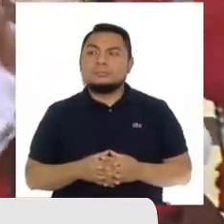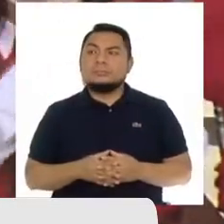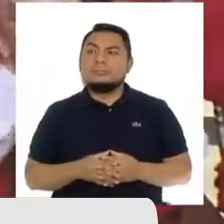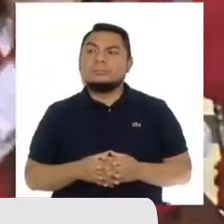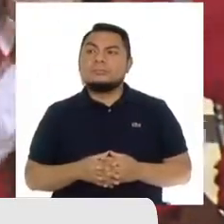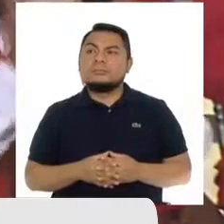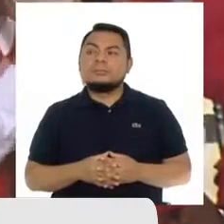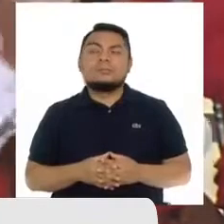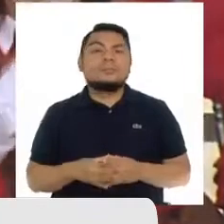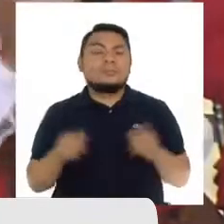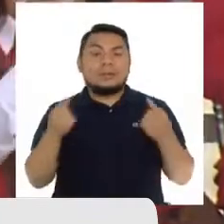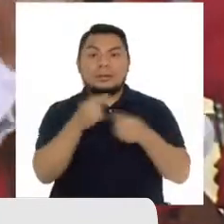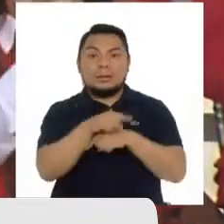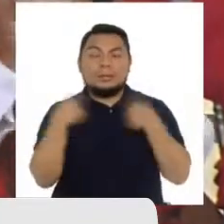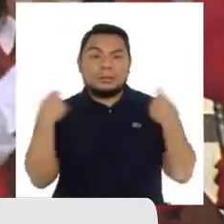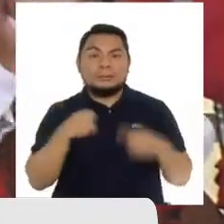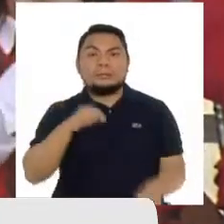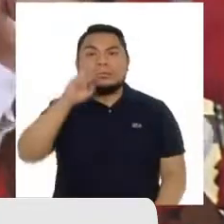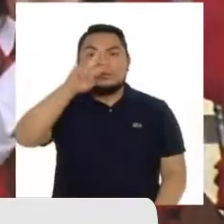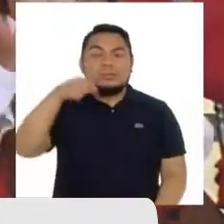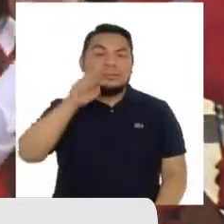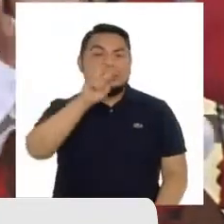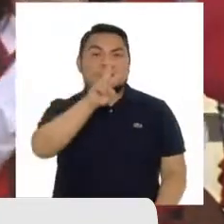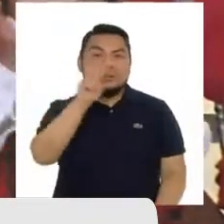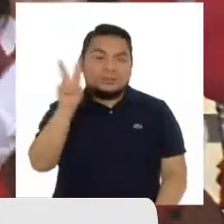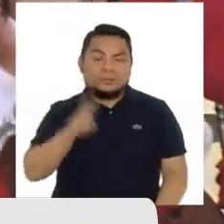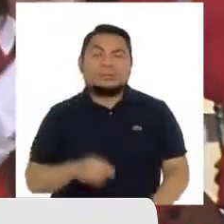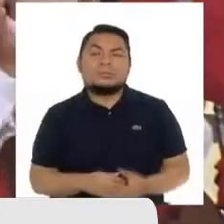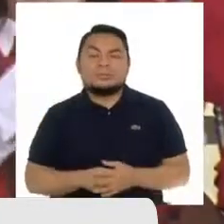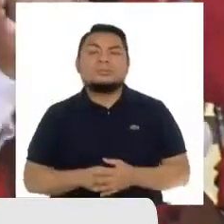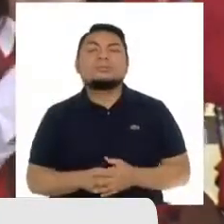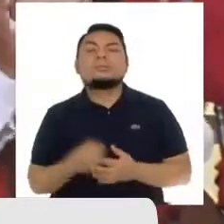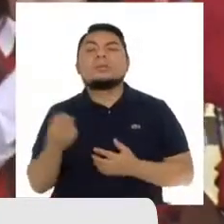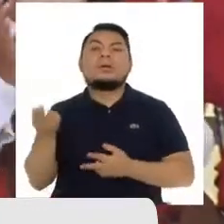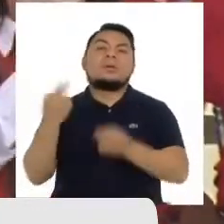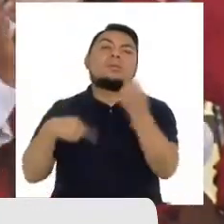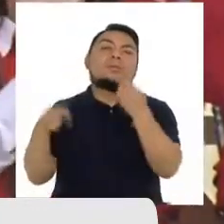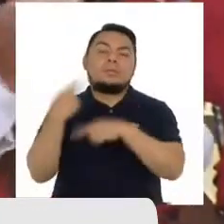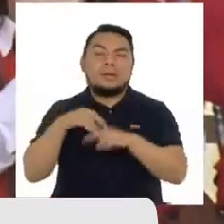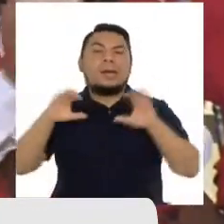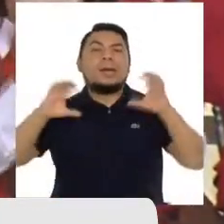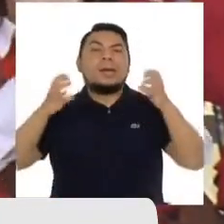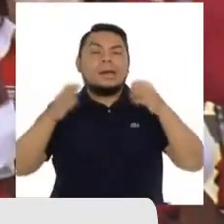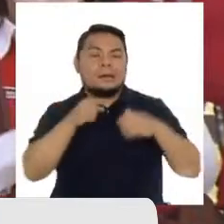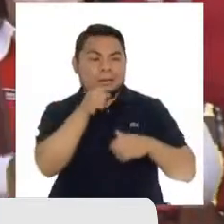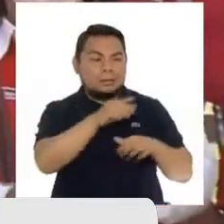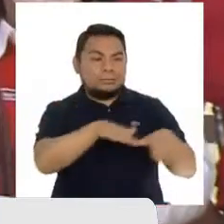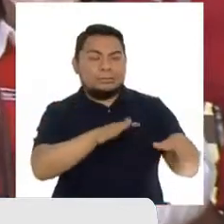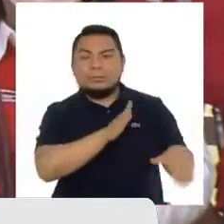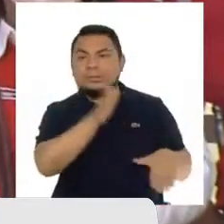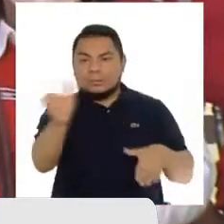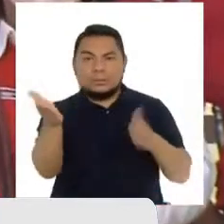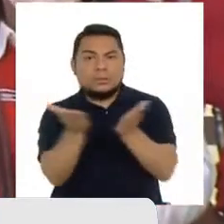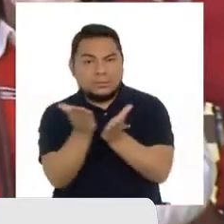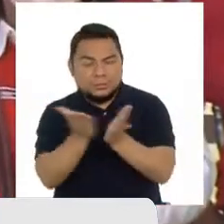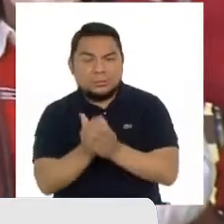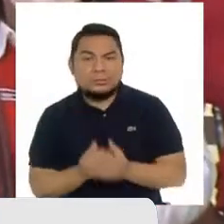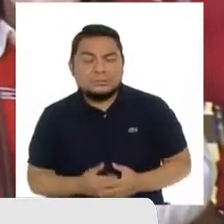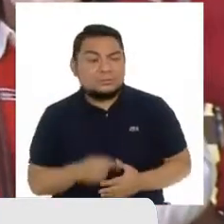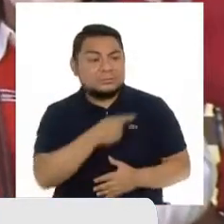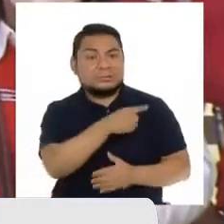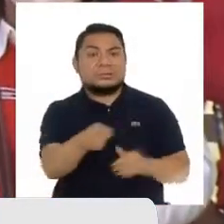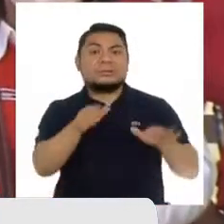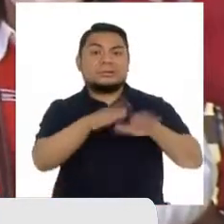en marzo del 2022 volveremos a las clases presenciales nuestros